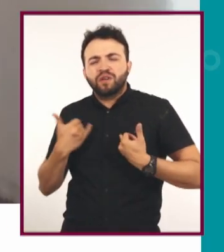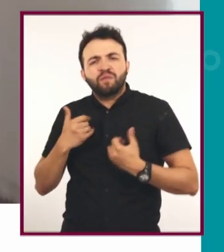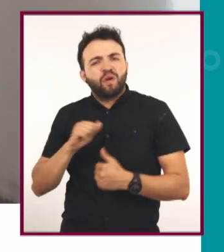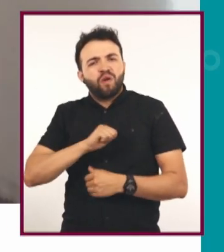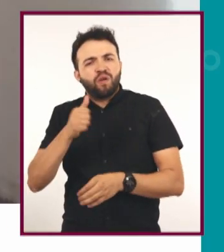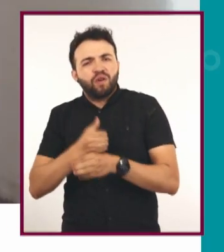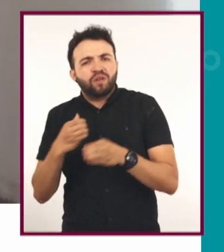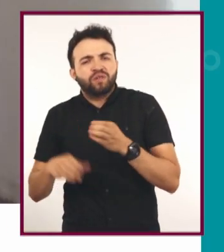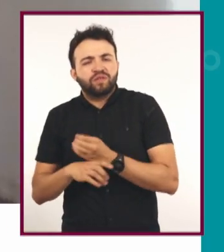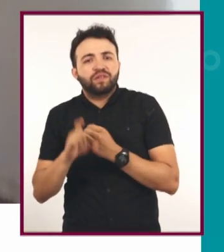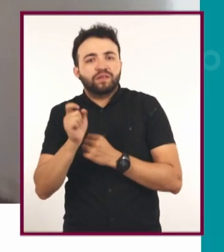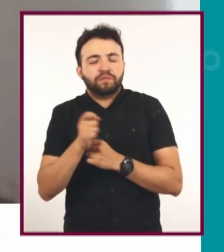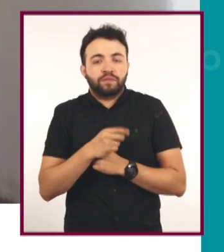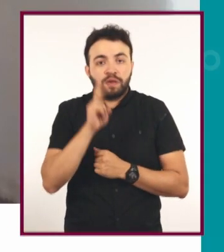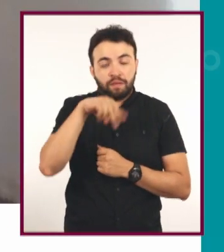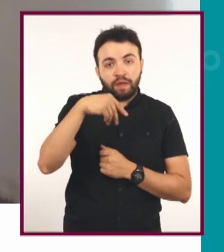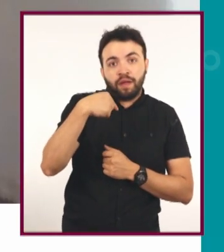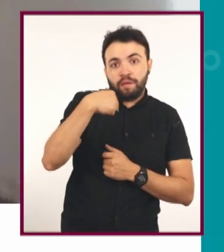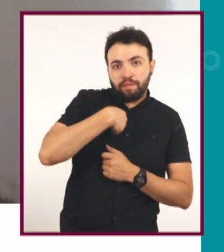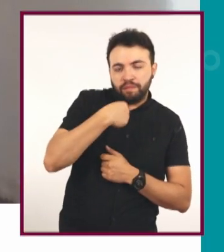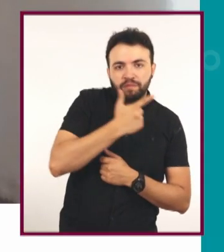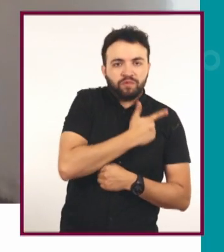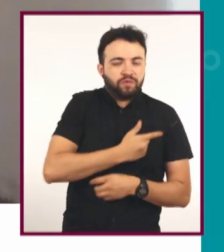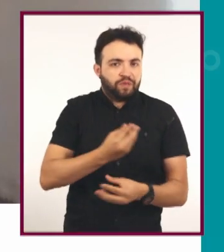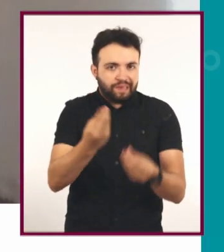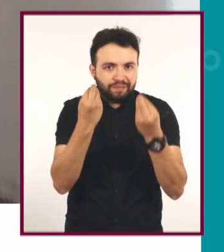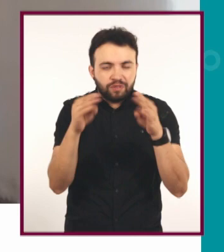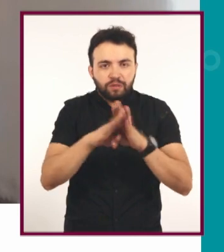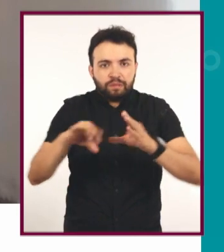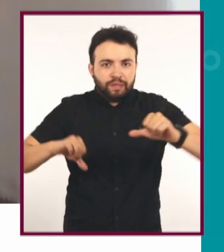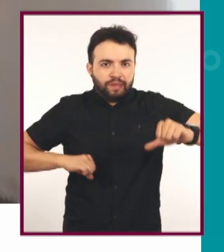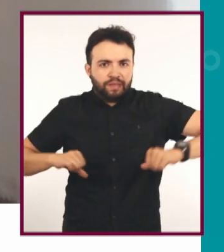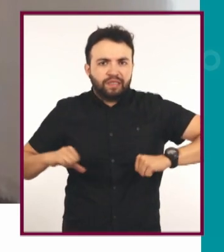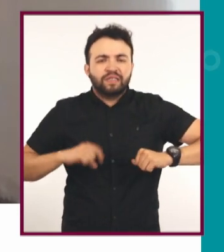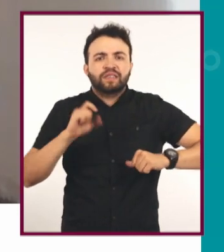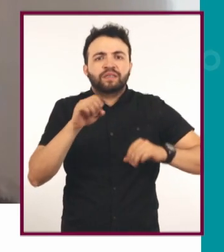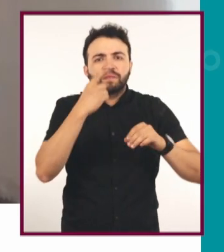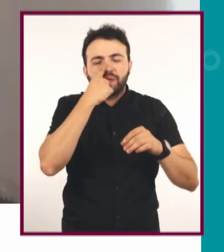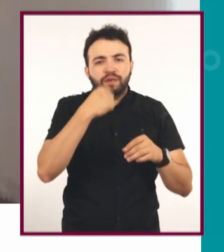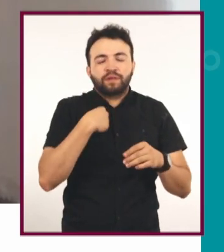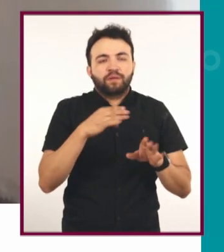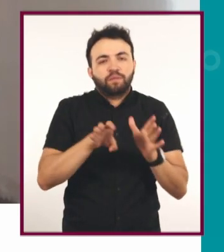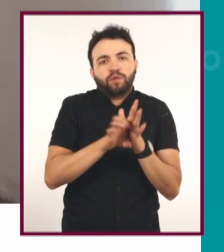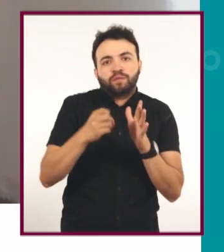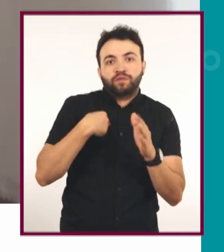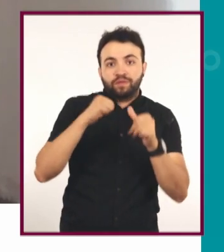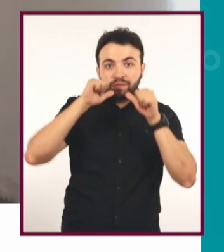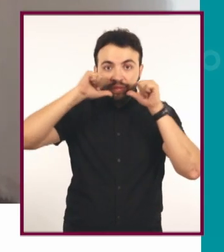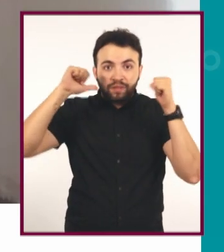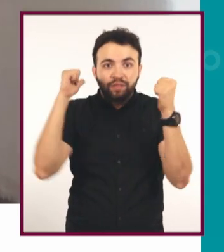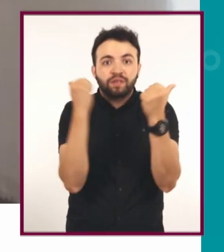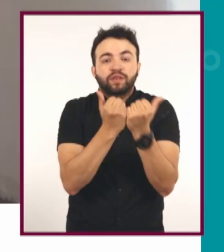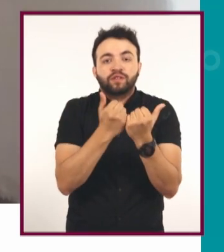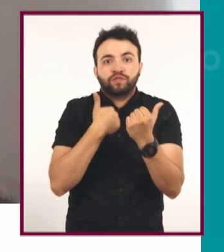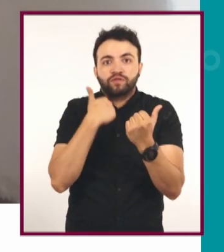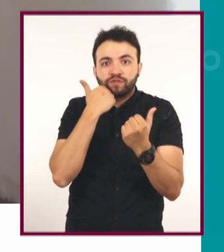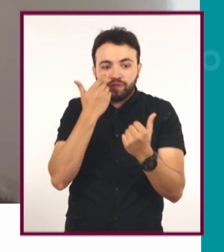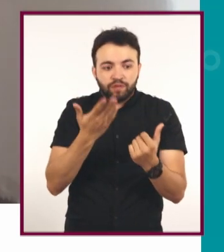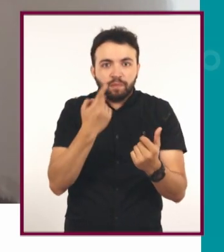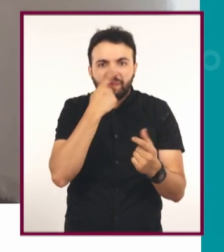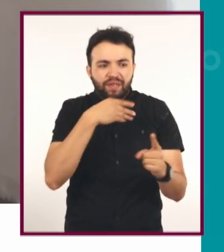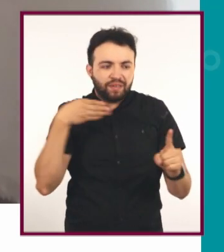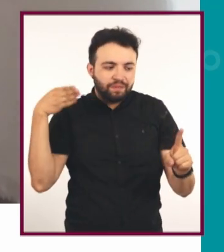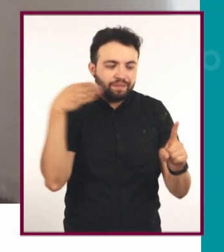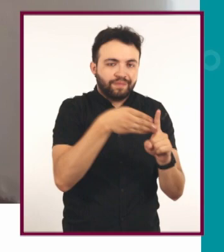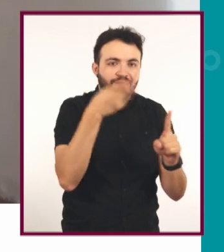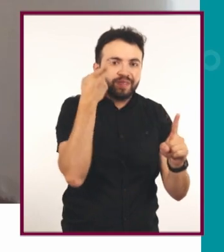Pues me encantaba la idea de poder hacer acciones con respecto a la conservación, ¿no? Entonces me gustaba mucho la idea de poder hacer una